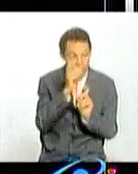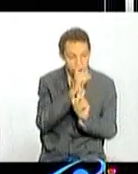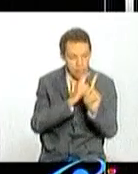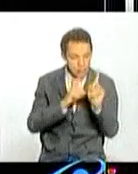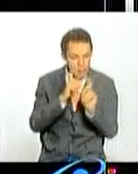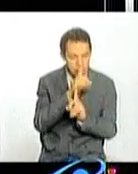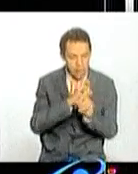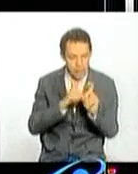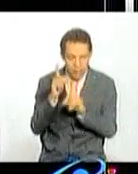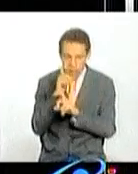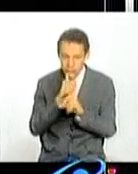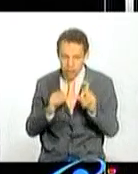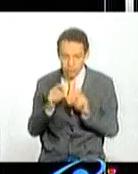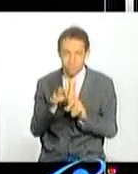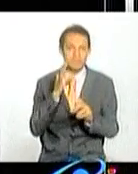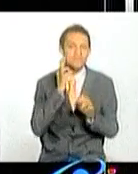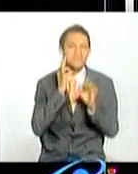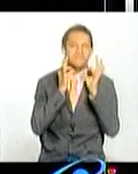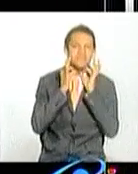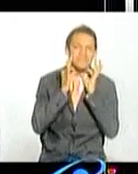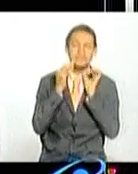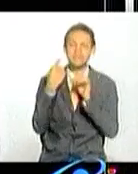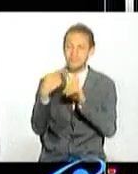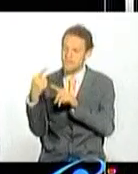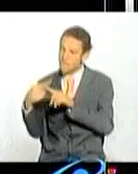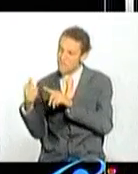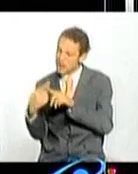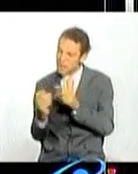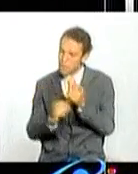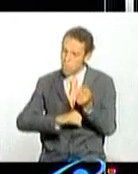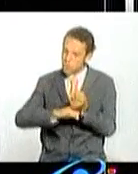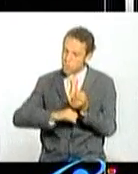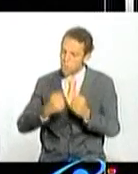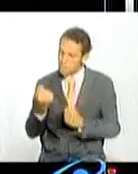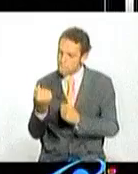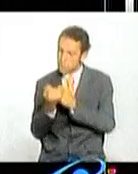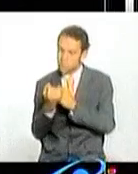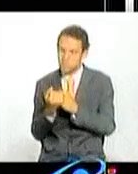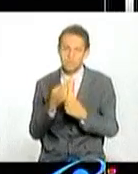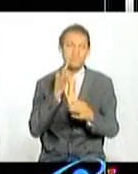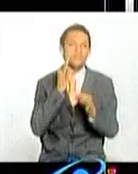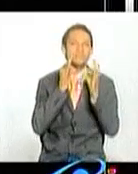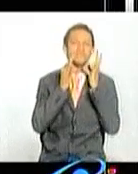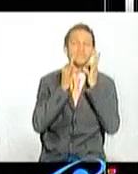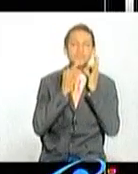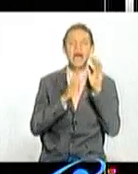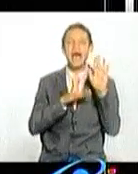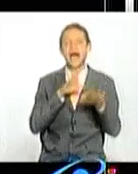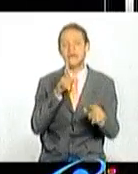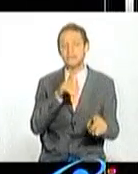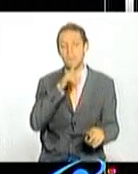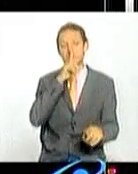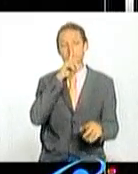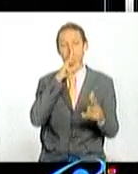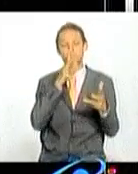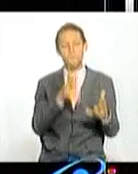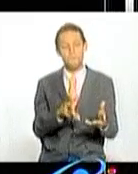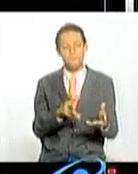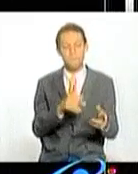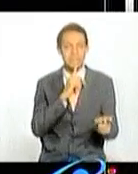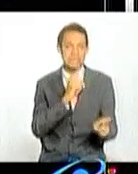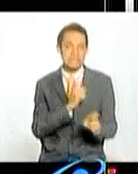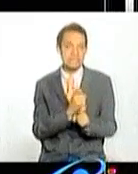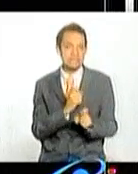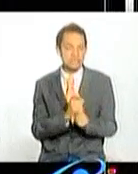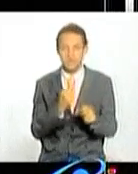tejido y encontrar diferentes patologías que muchas veces son silenciosas, y que los